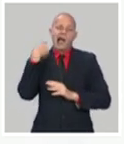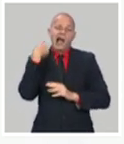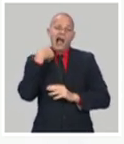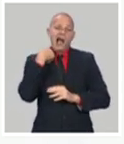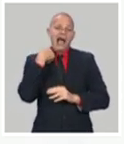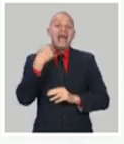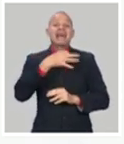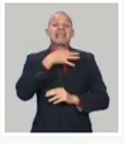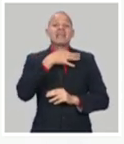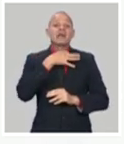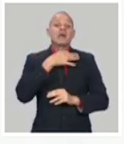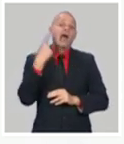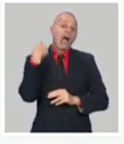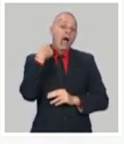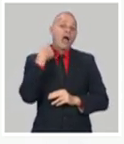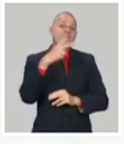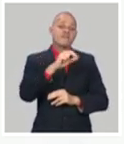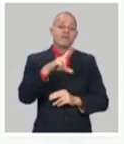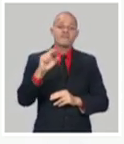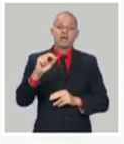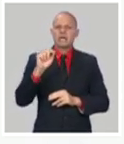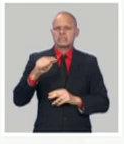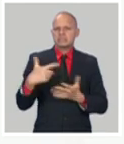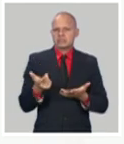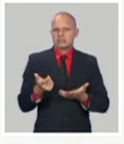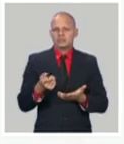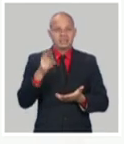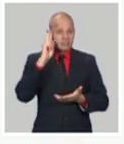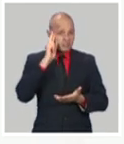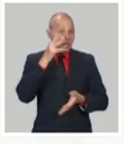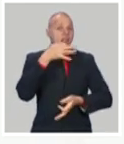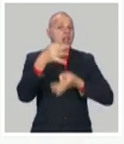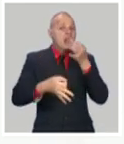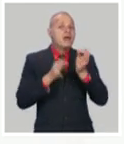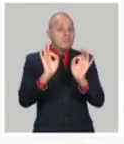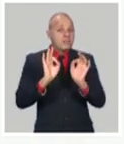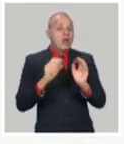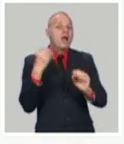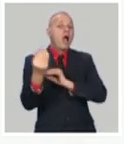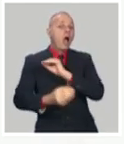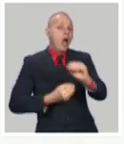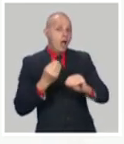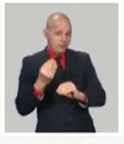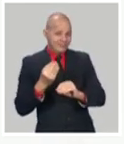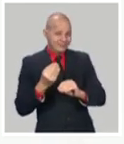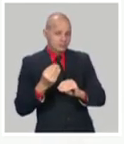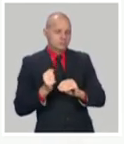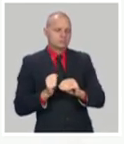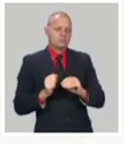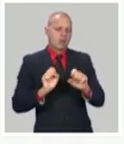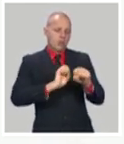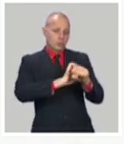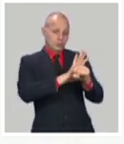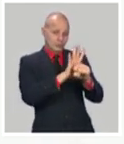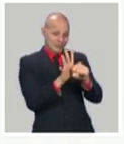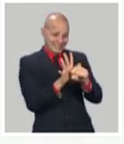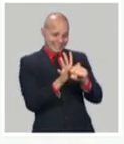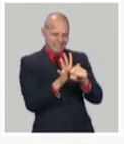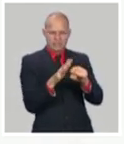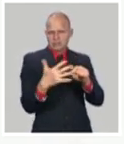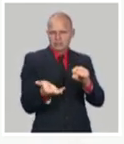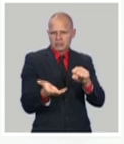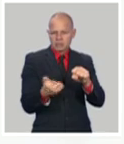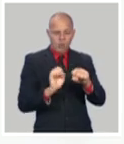2020. Es en una zona de la espícula, que es la que hoy le llamamos todo, la variante 614, la variante 614, pero